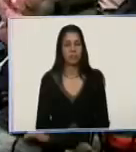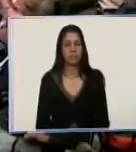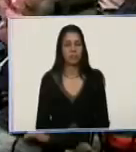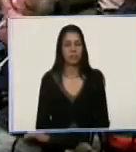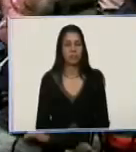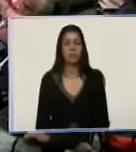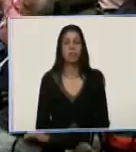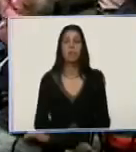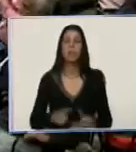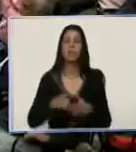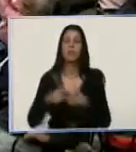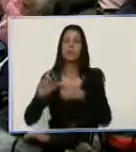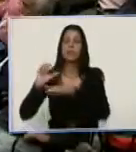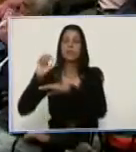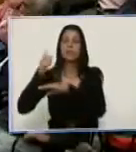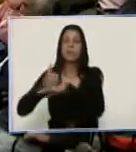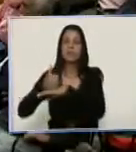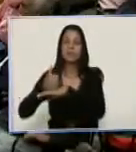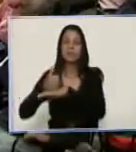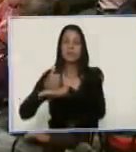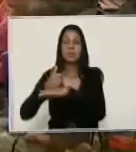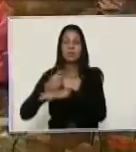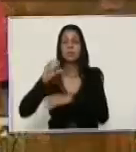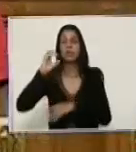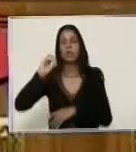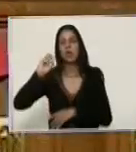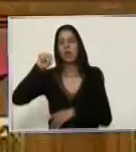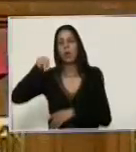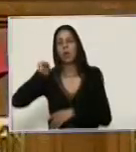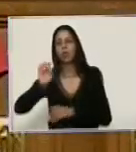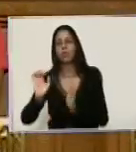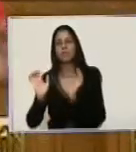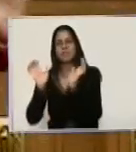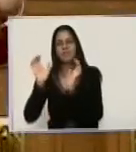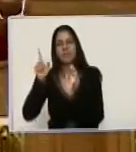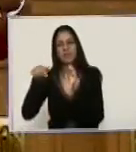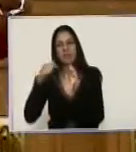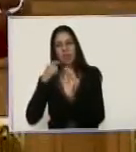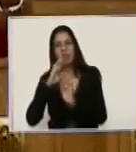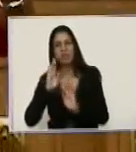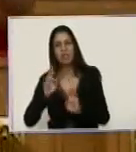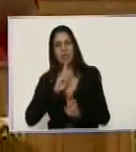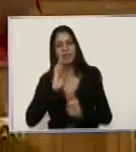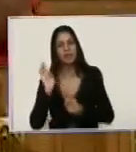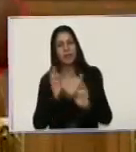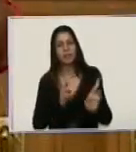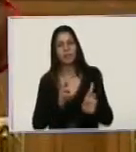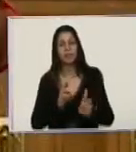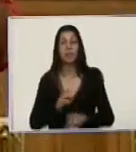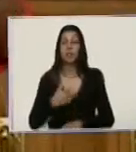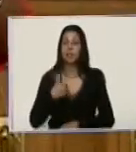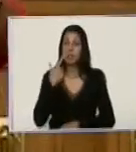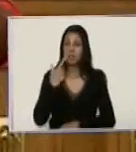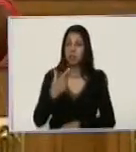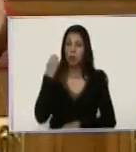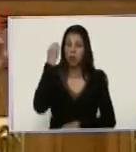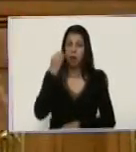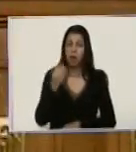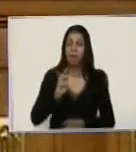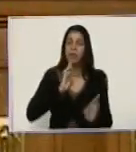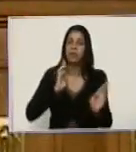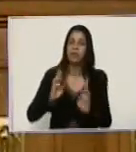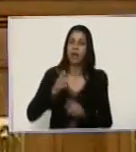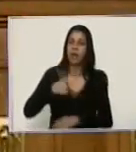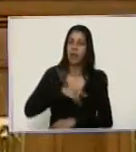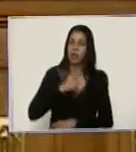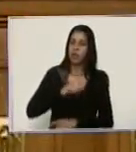El Consejo de Seguridad de las Naciones Unidas tiene que responder, porque ahí vamos a lo que yo considero que es la respuesta que debemos